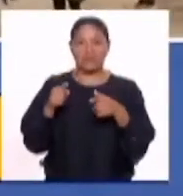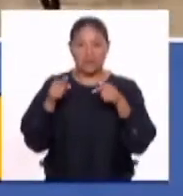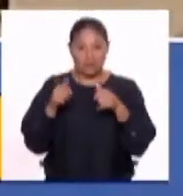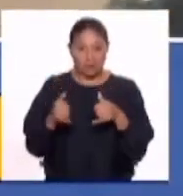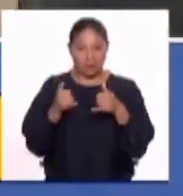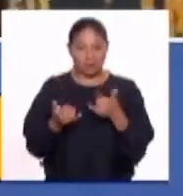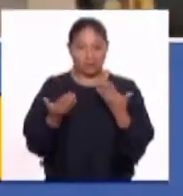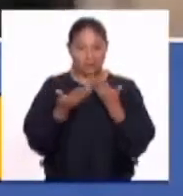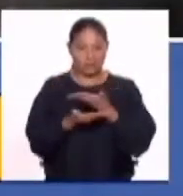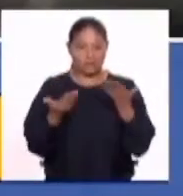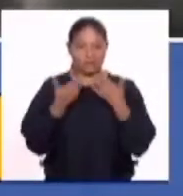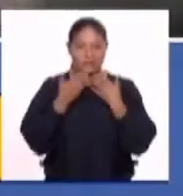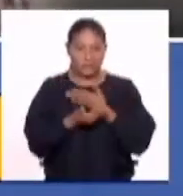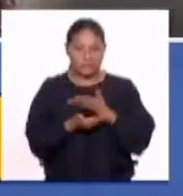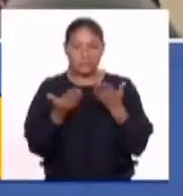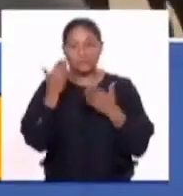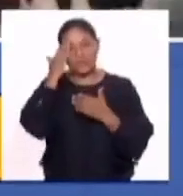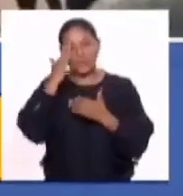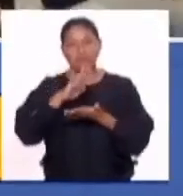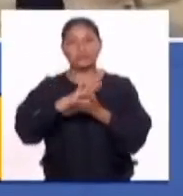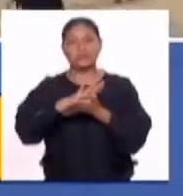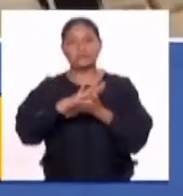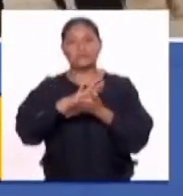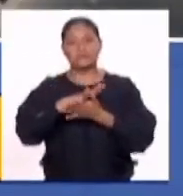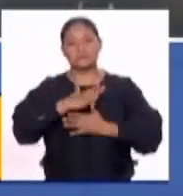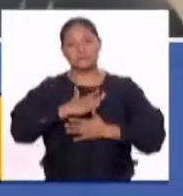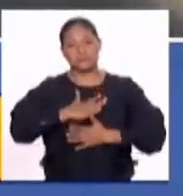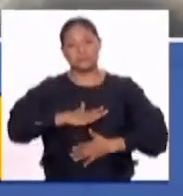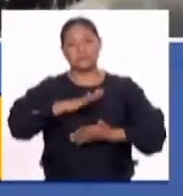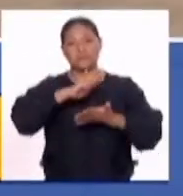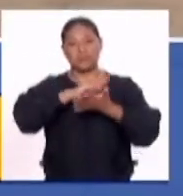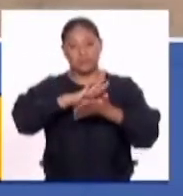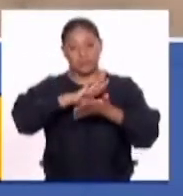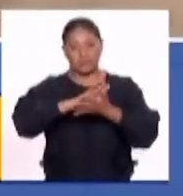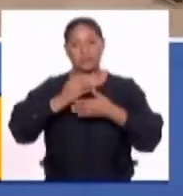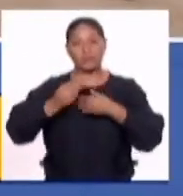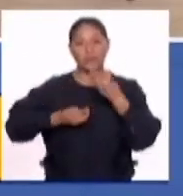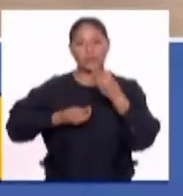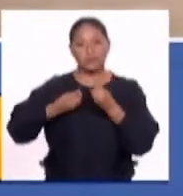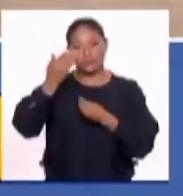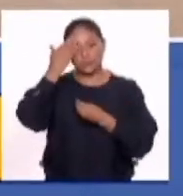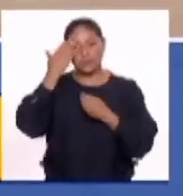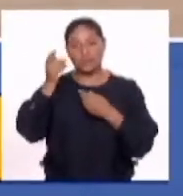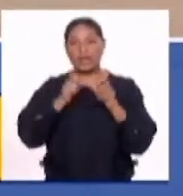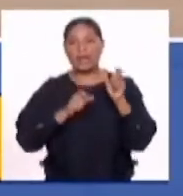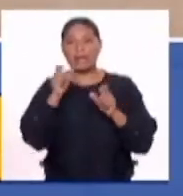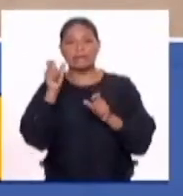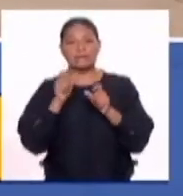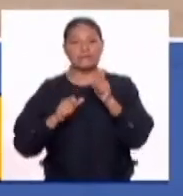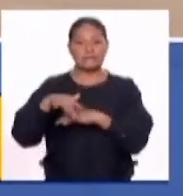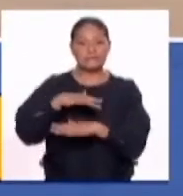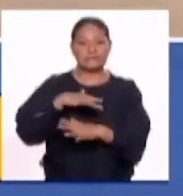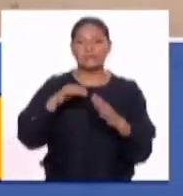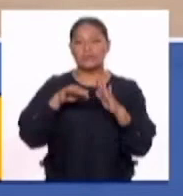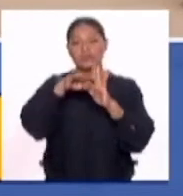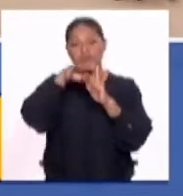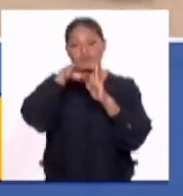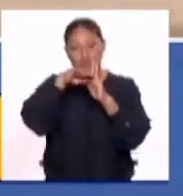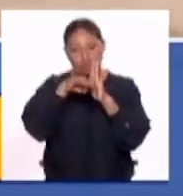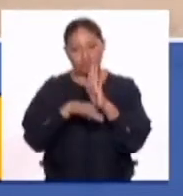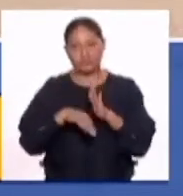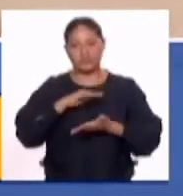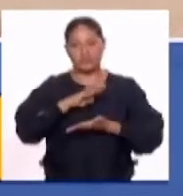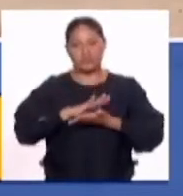llamado a la mesura, a la sensatez y básicamente a desmitificar y bajarle el tono, bajarle